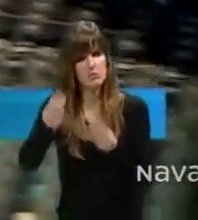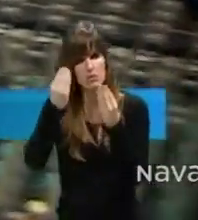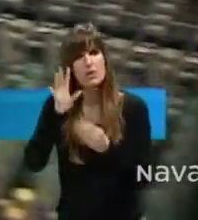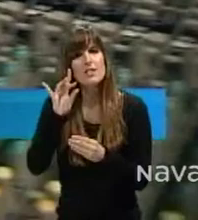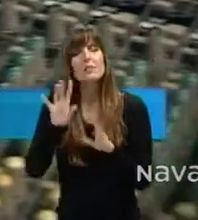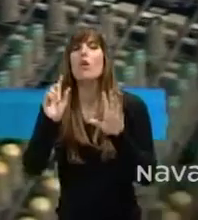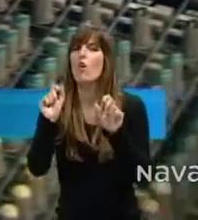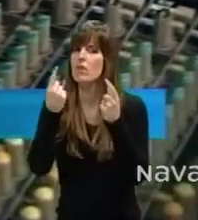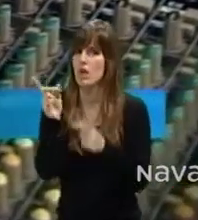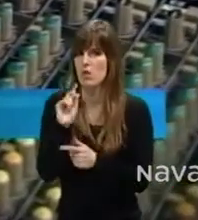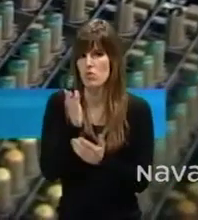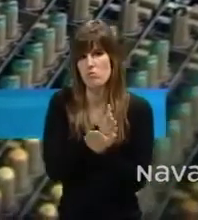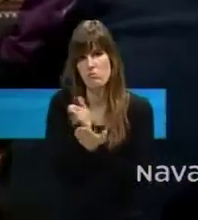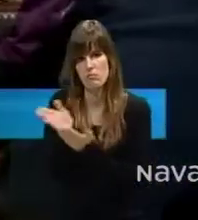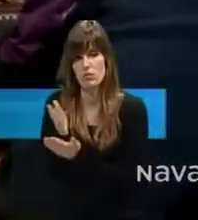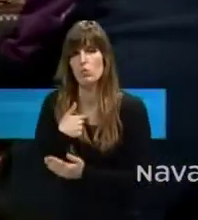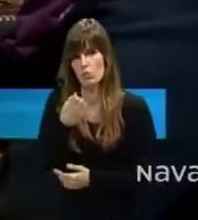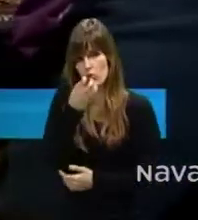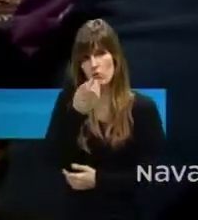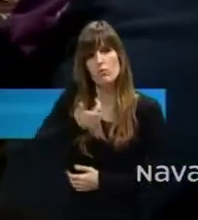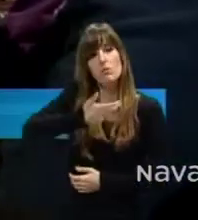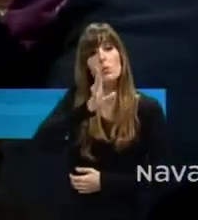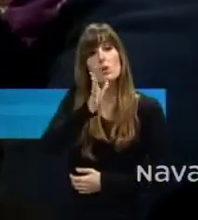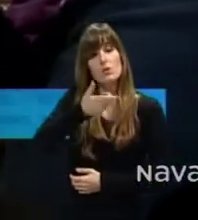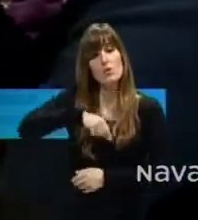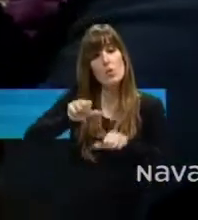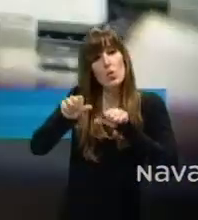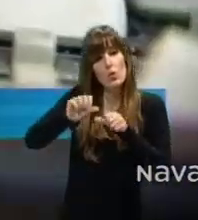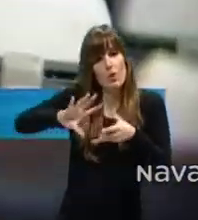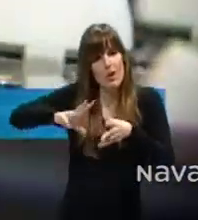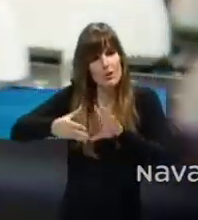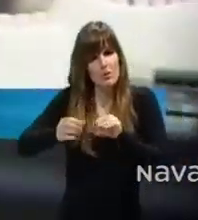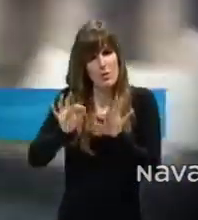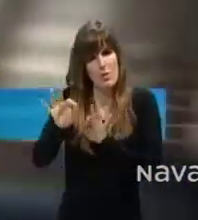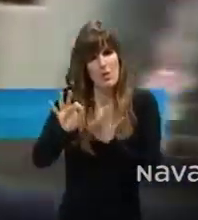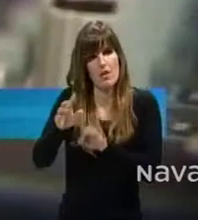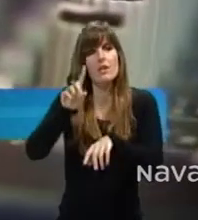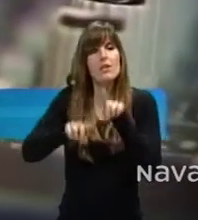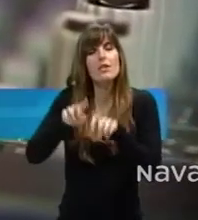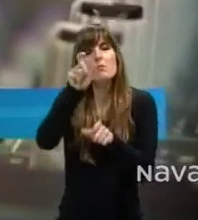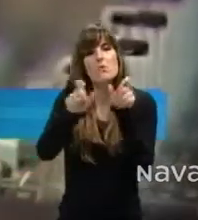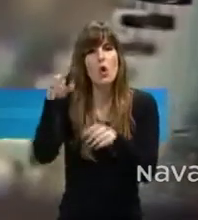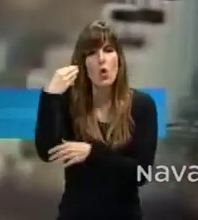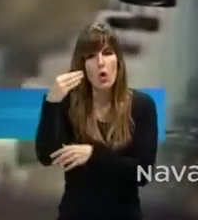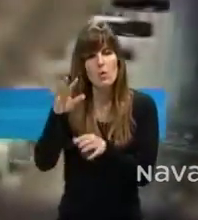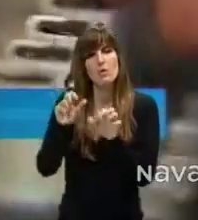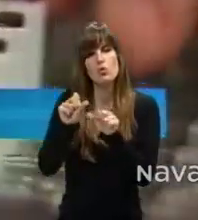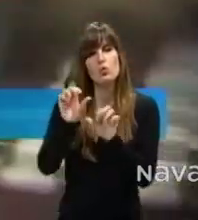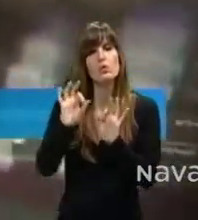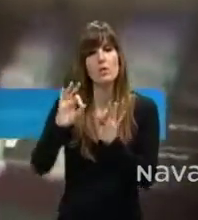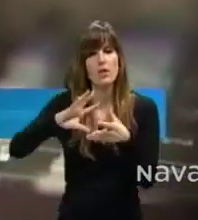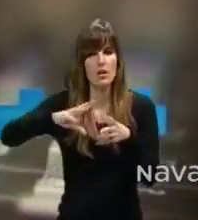particular. Y ahí nosotros en esos cursos dirigidos a chavales jóvenes de formación no reglada creemos también que cubrimos